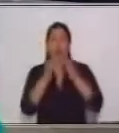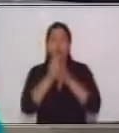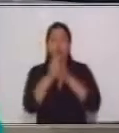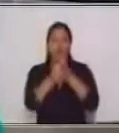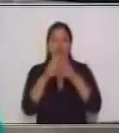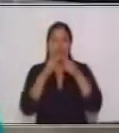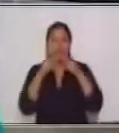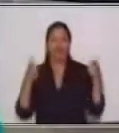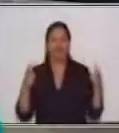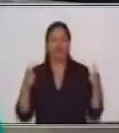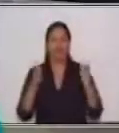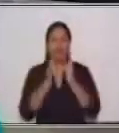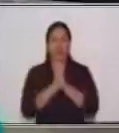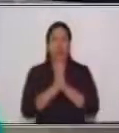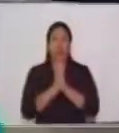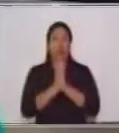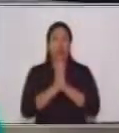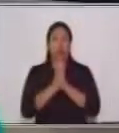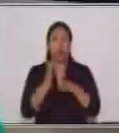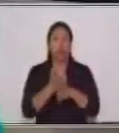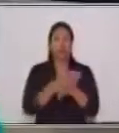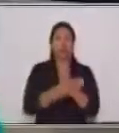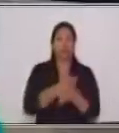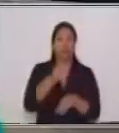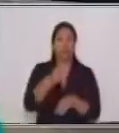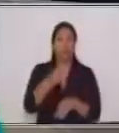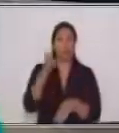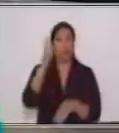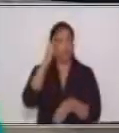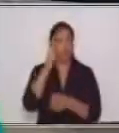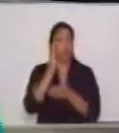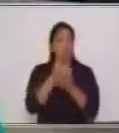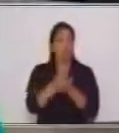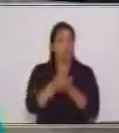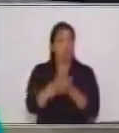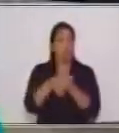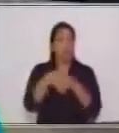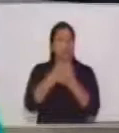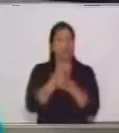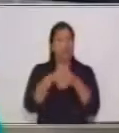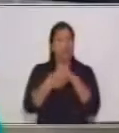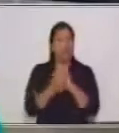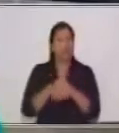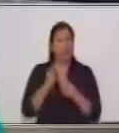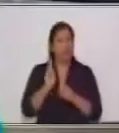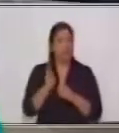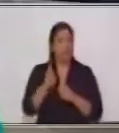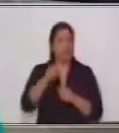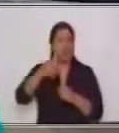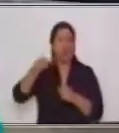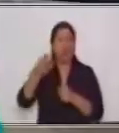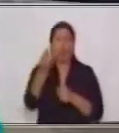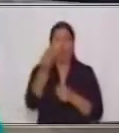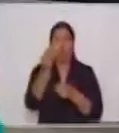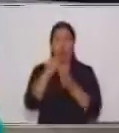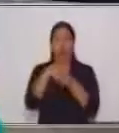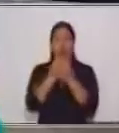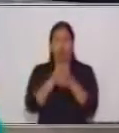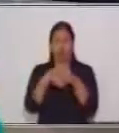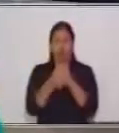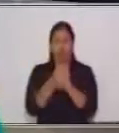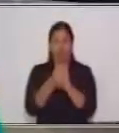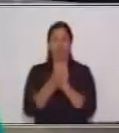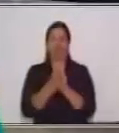favor, antes de empezar, te recomiendo laves tus manos constantemente con agua y jabón. En esta